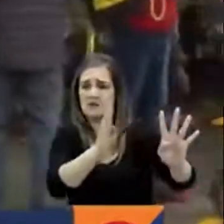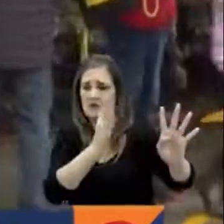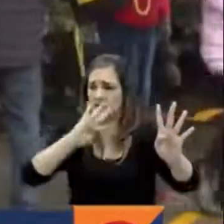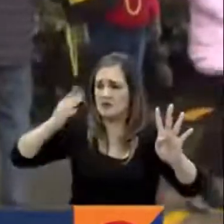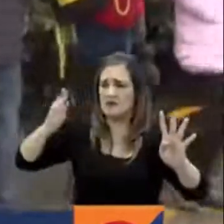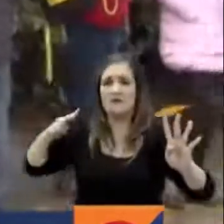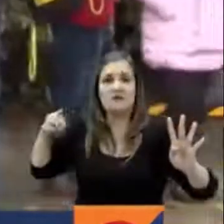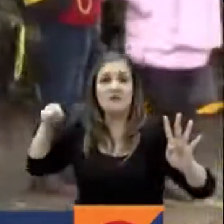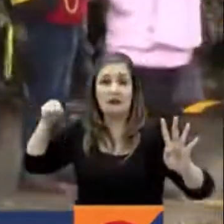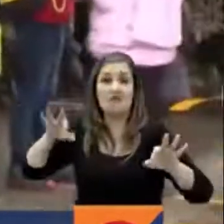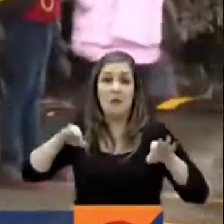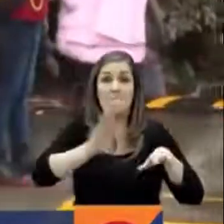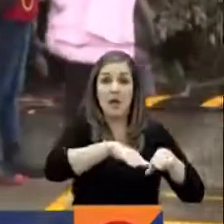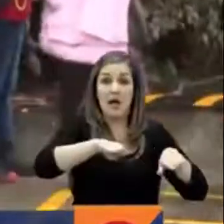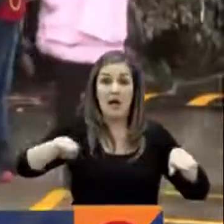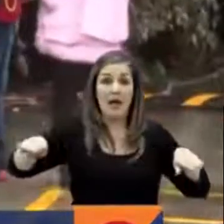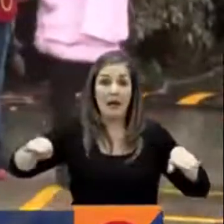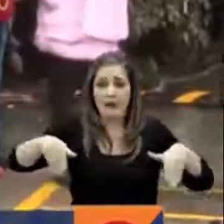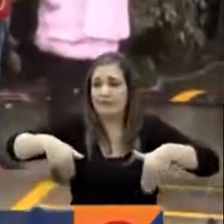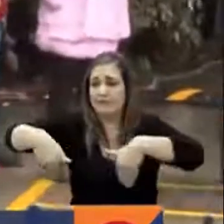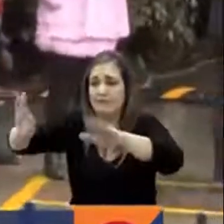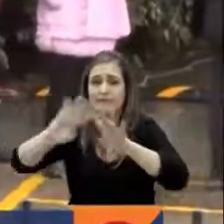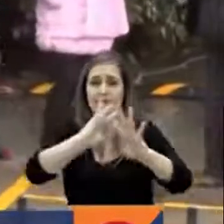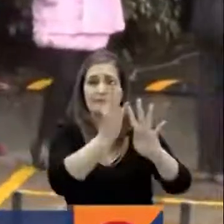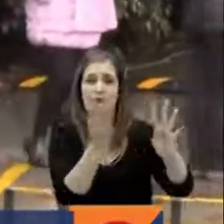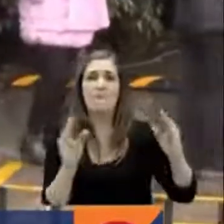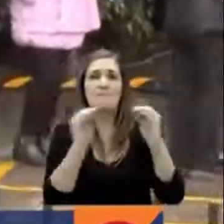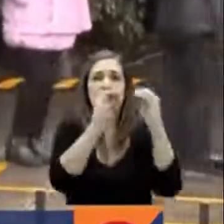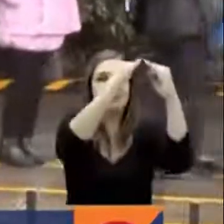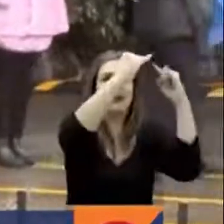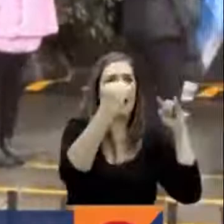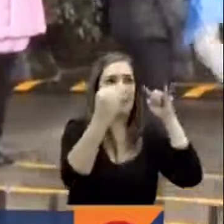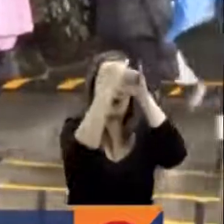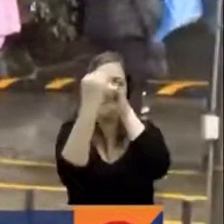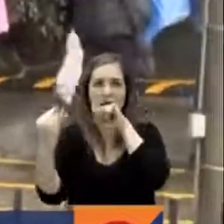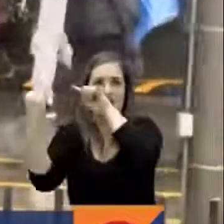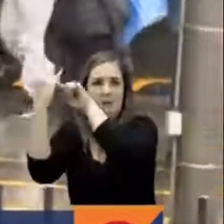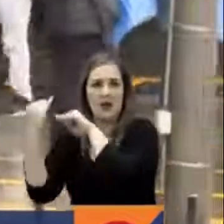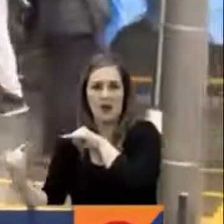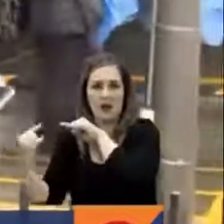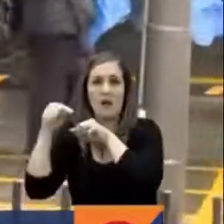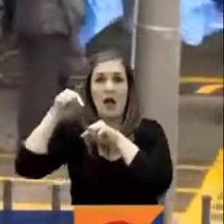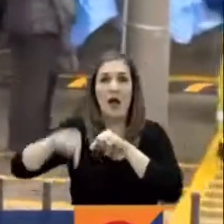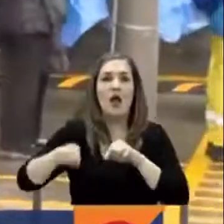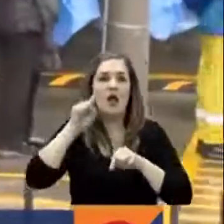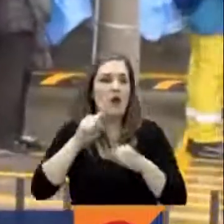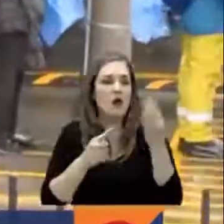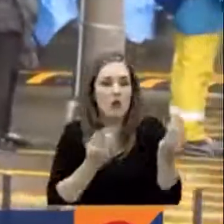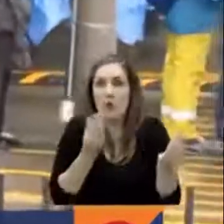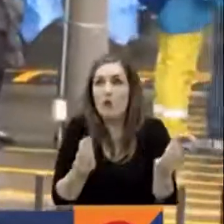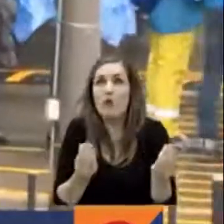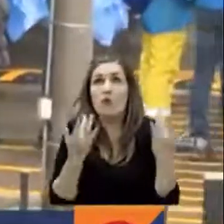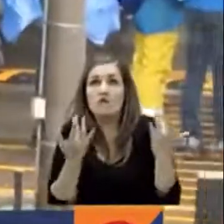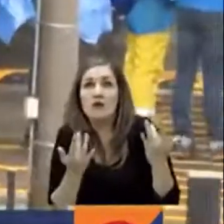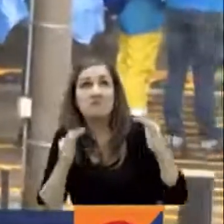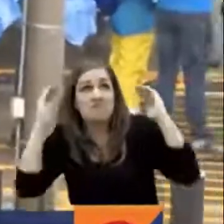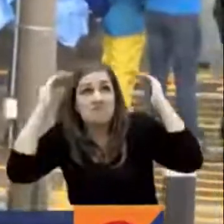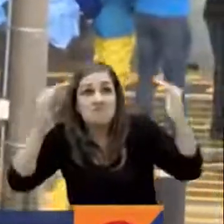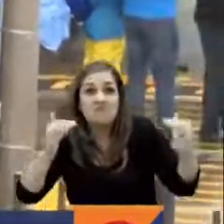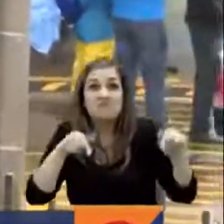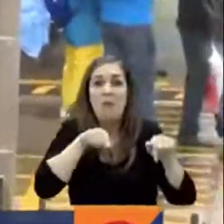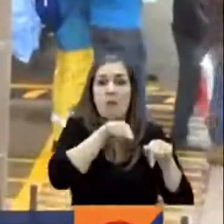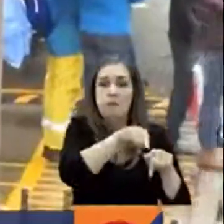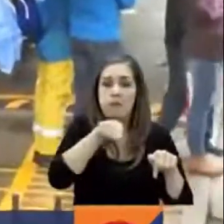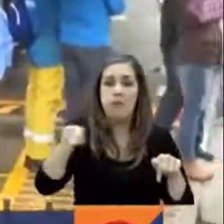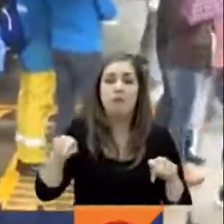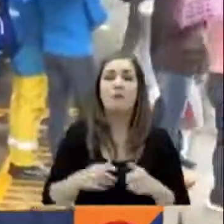los ciudadanos. Incluso fueron instaladas unas carpas que fueron habilitadas como salas de espera en manera provisional.